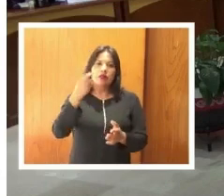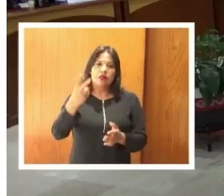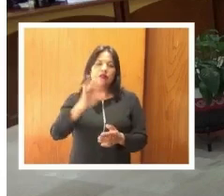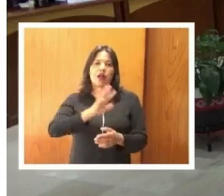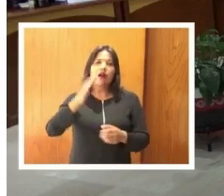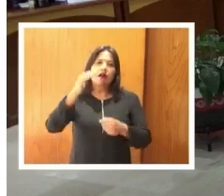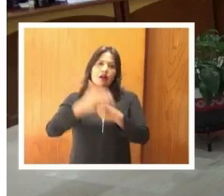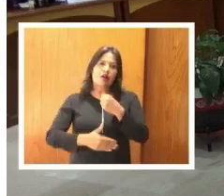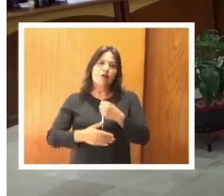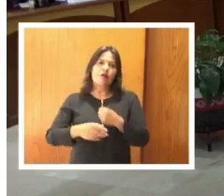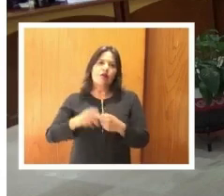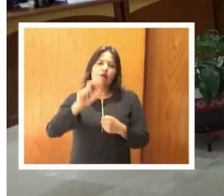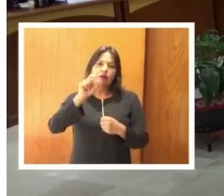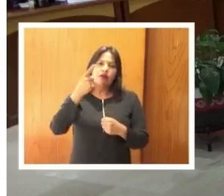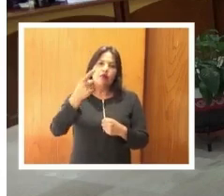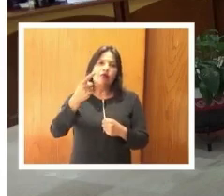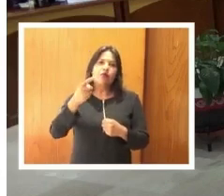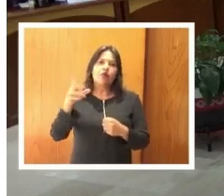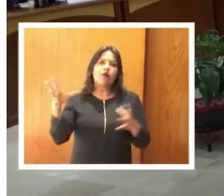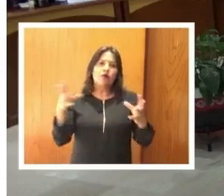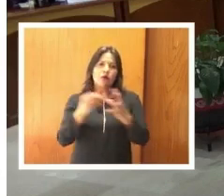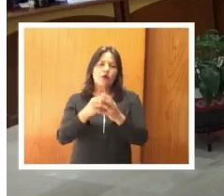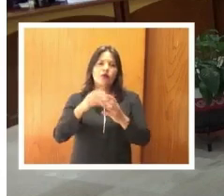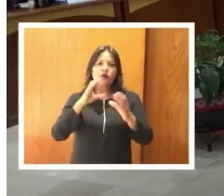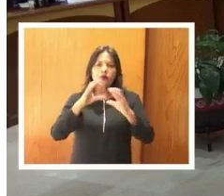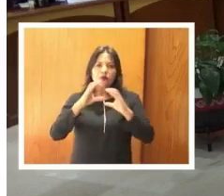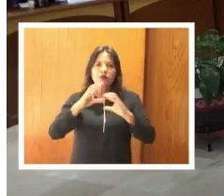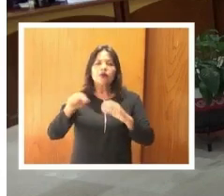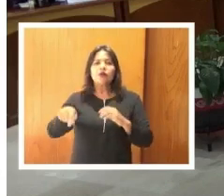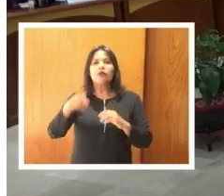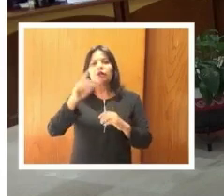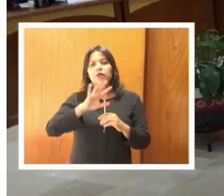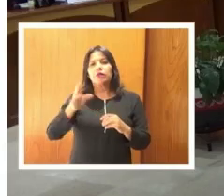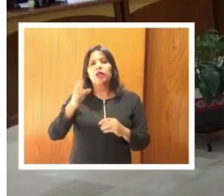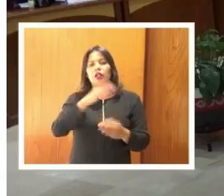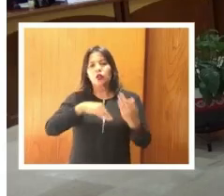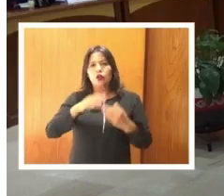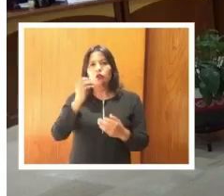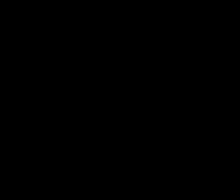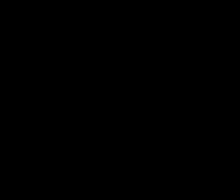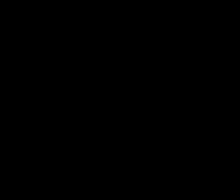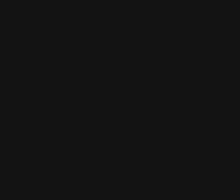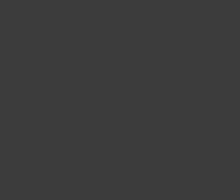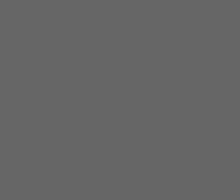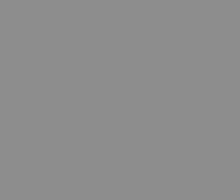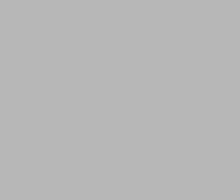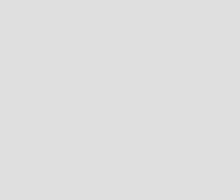21ª sesión ordinaria de este pleno, deseando a todas y todos muy buenas tardes.